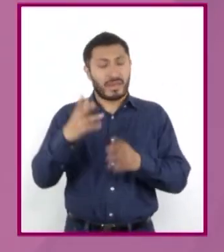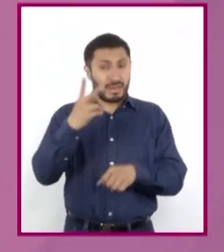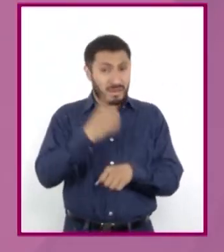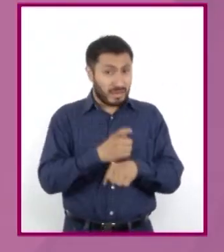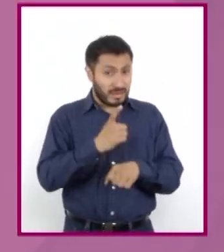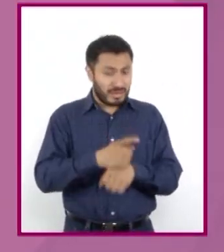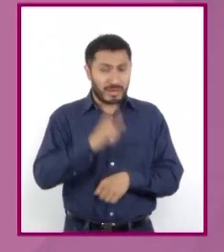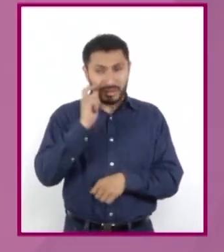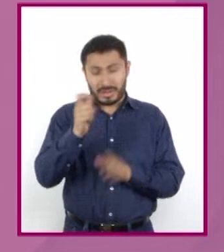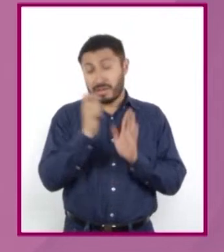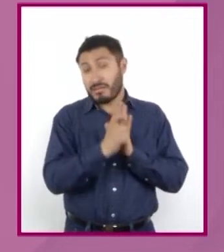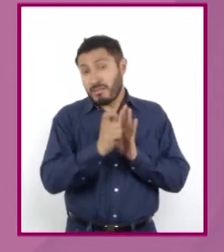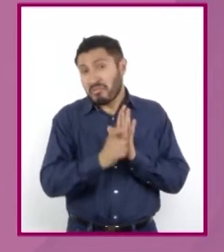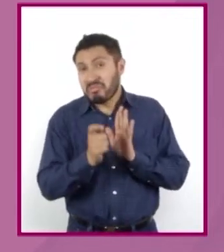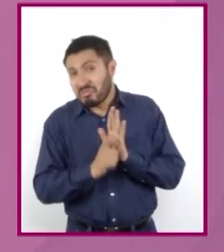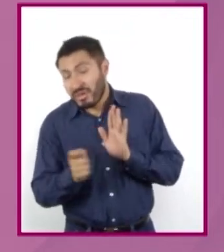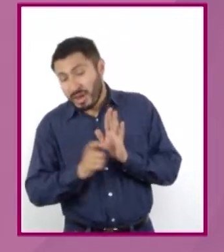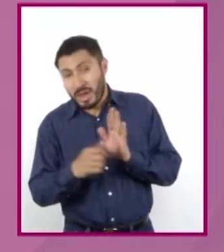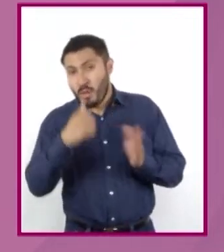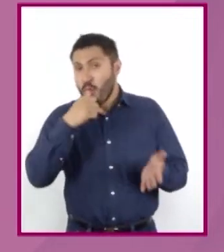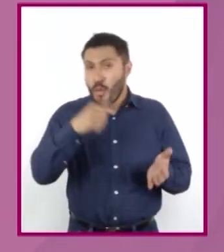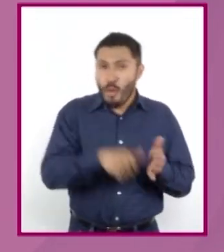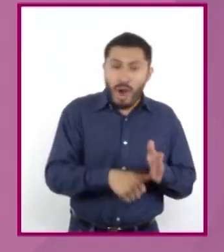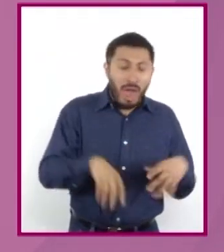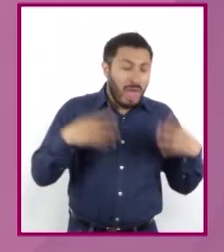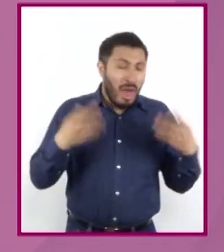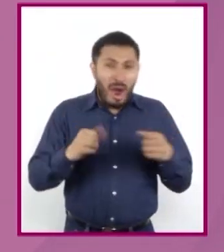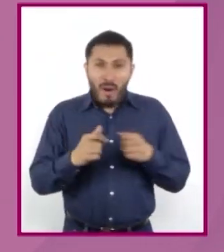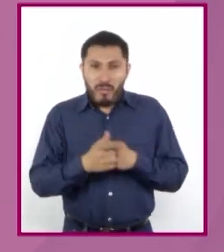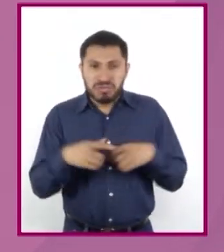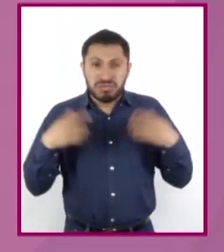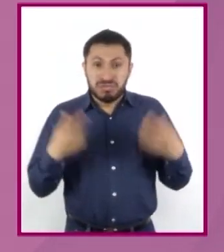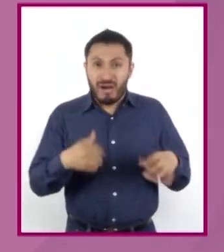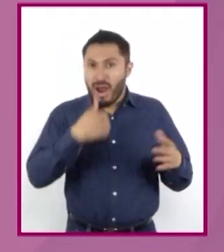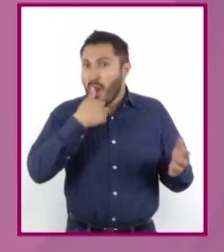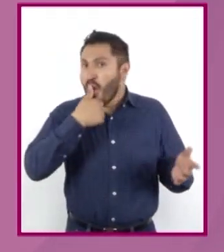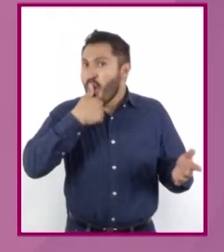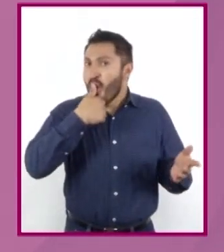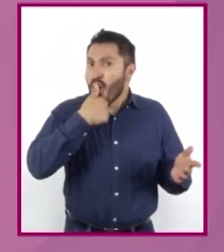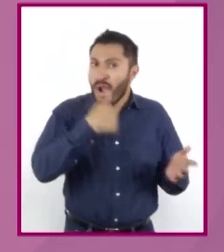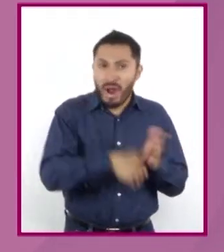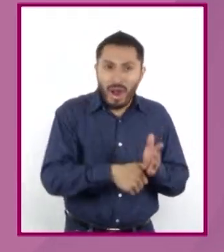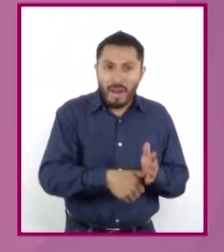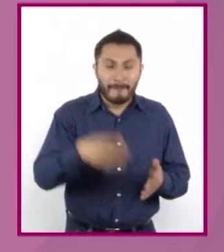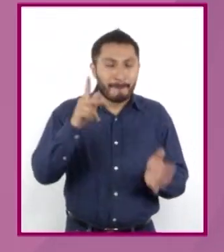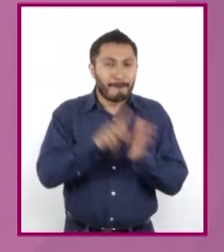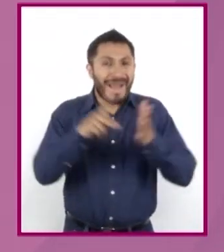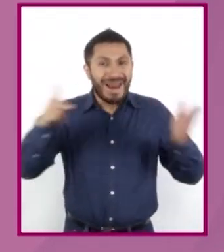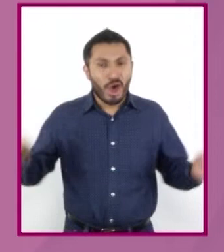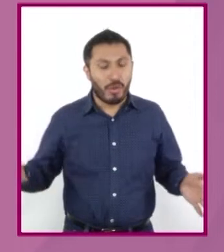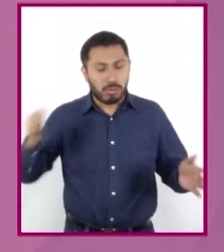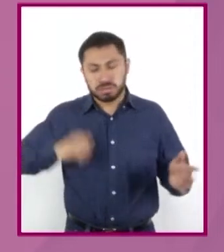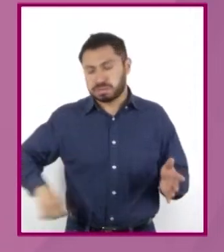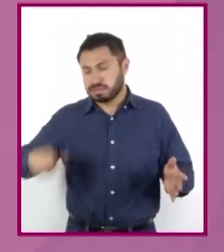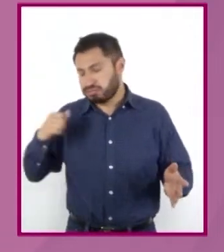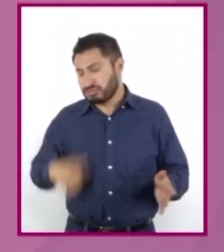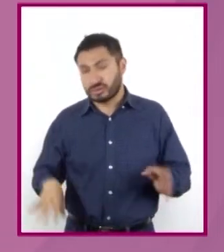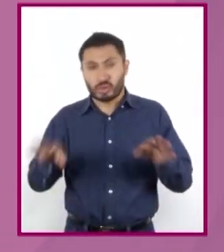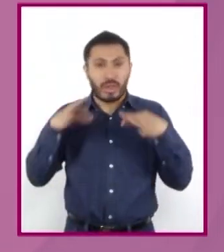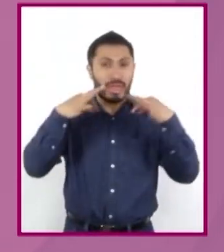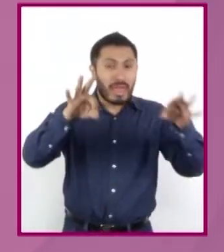ser escritas, como la carta de un personaje histórico, un periódico antiguo o un documento